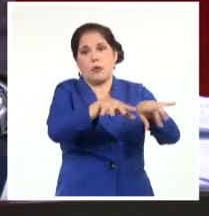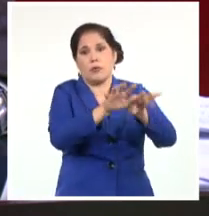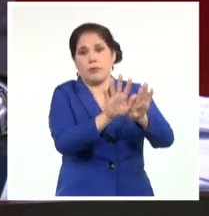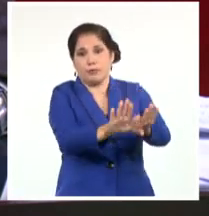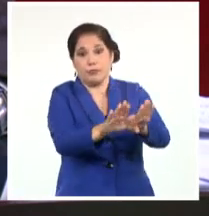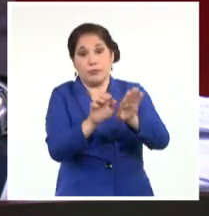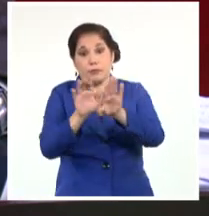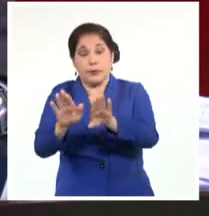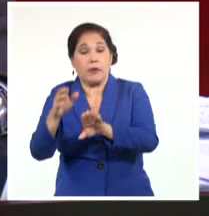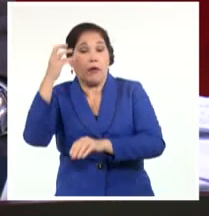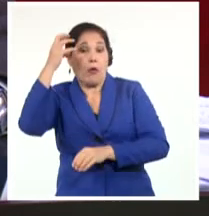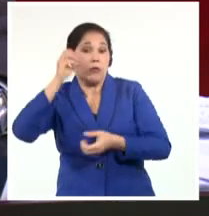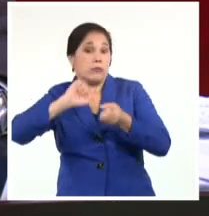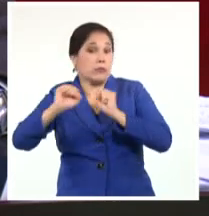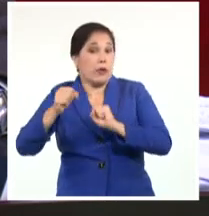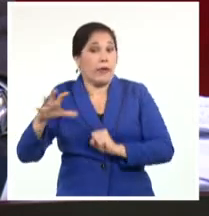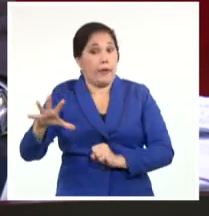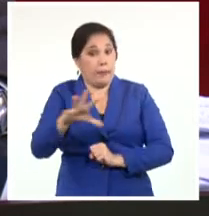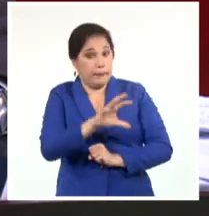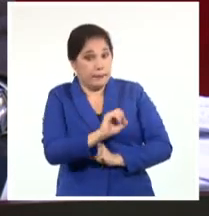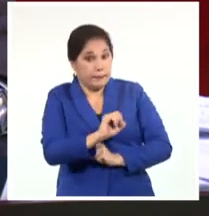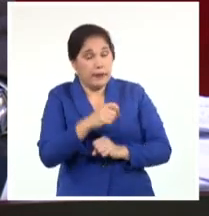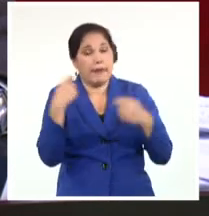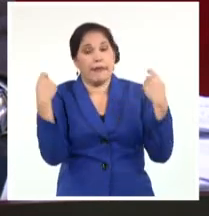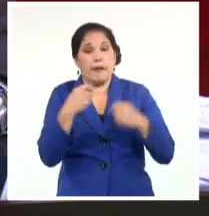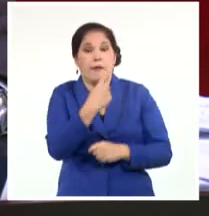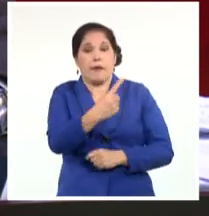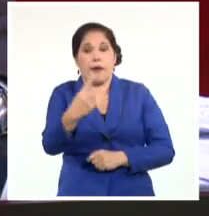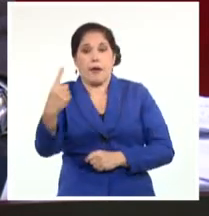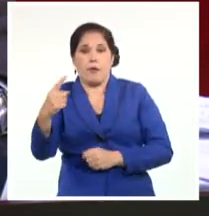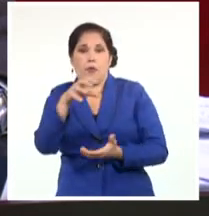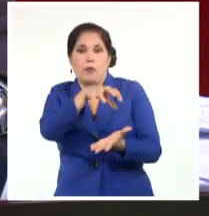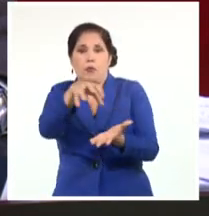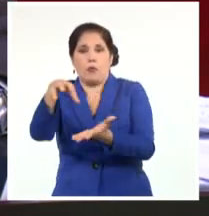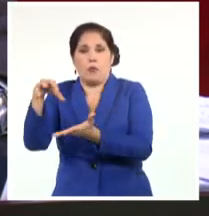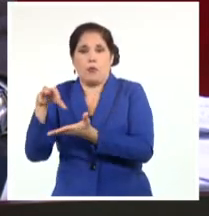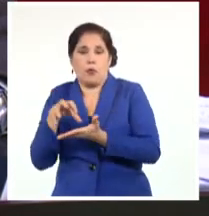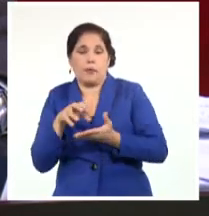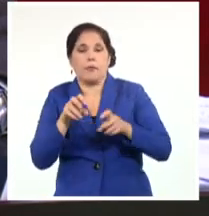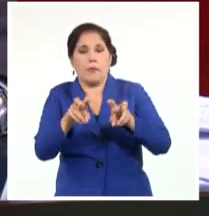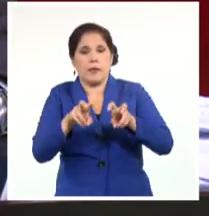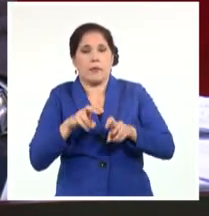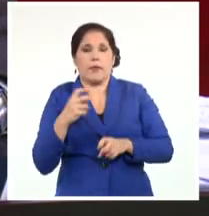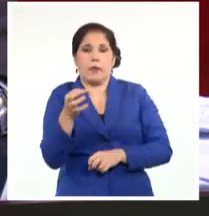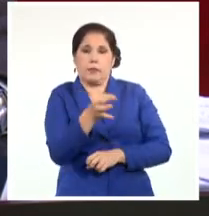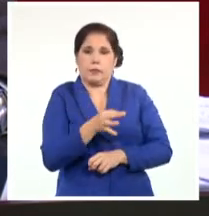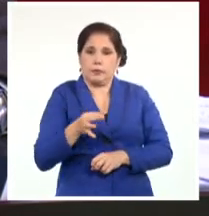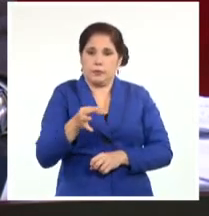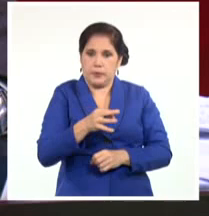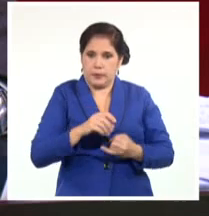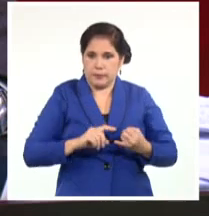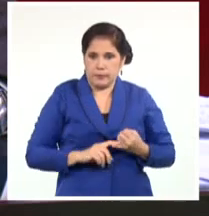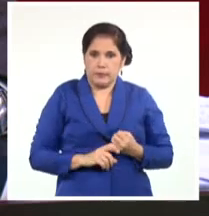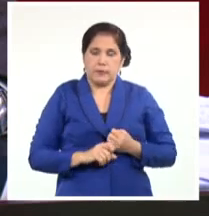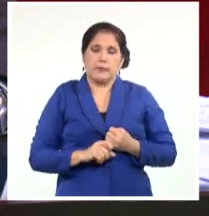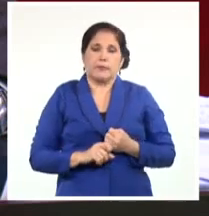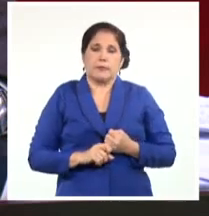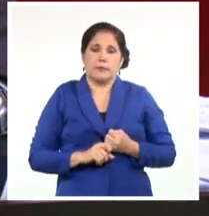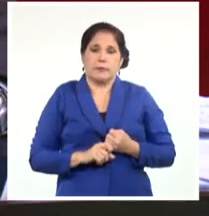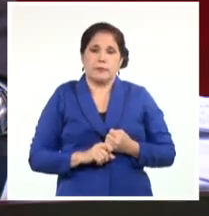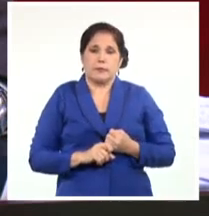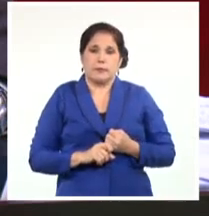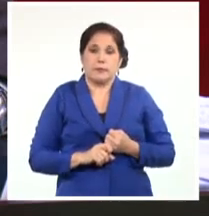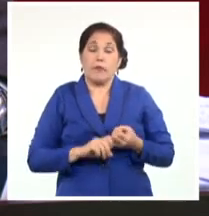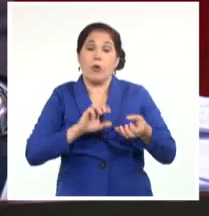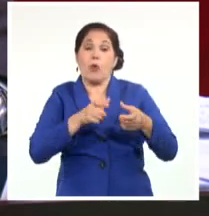control estatal en general que hay que ejercer en cada uno de los lugares, por las asambleas municipales del Poder Popular, por